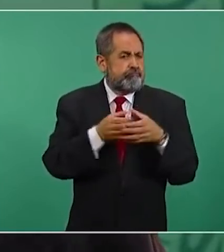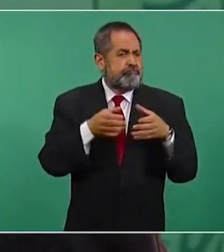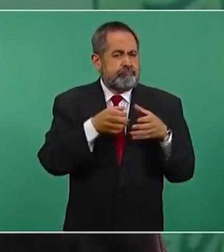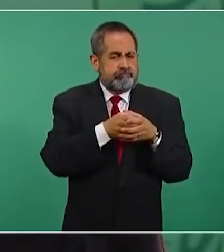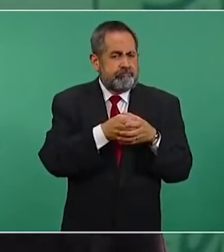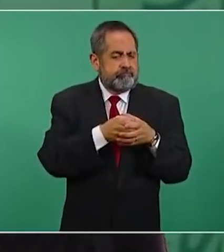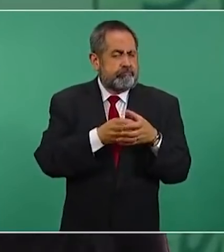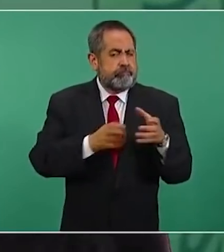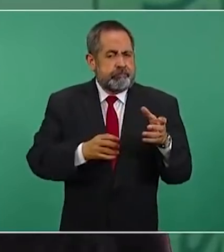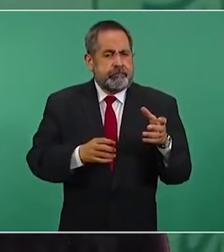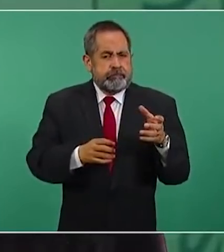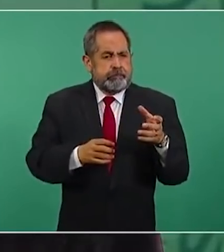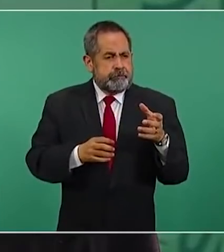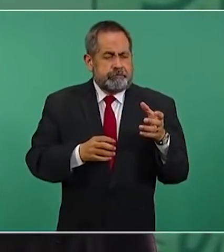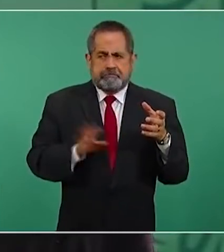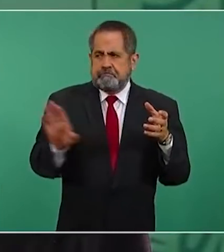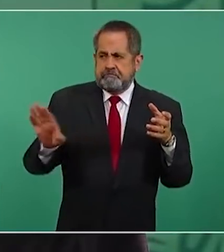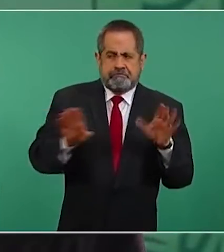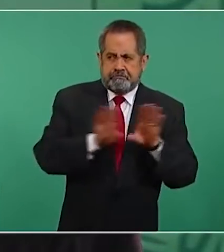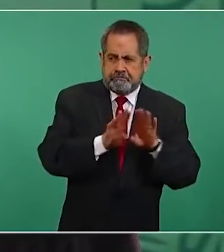pues en cerradas